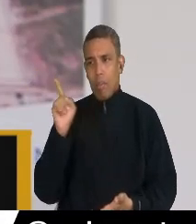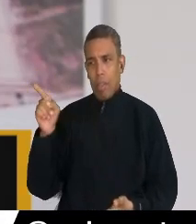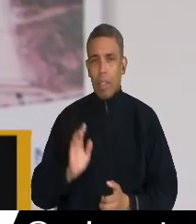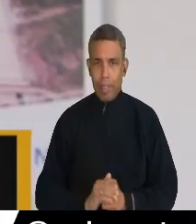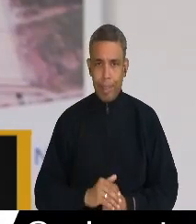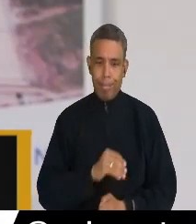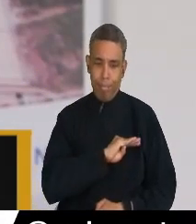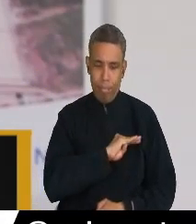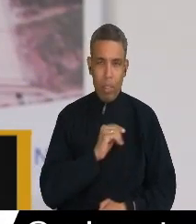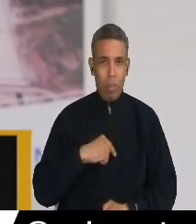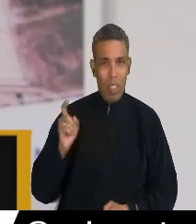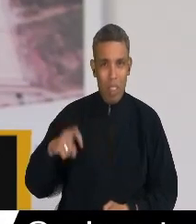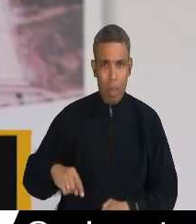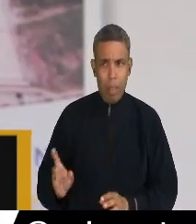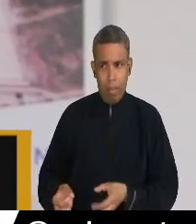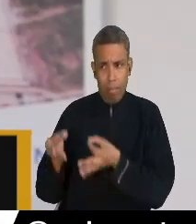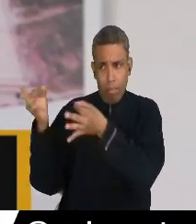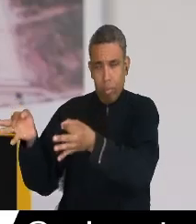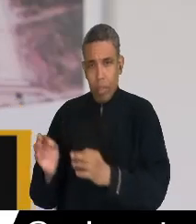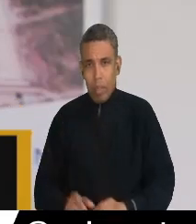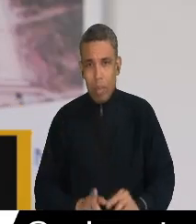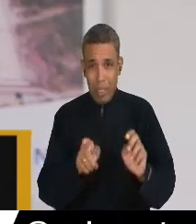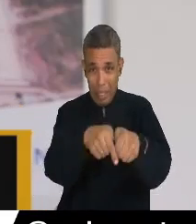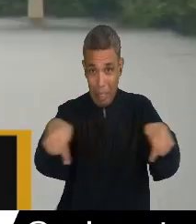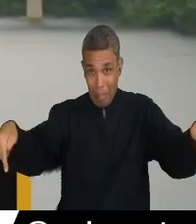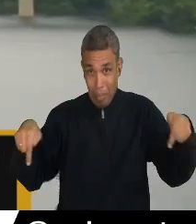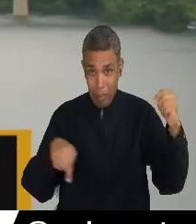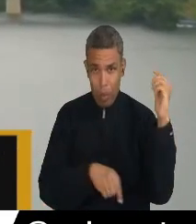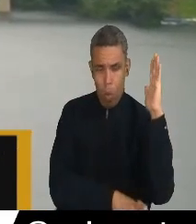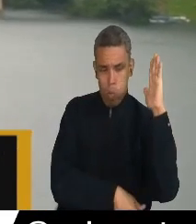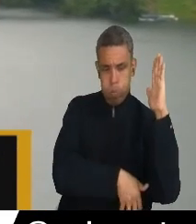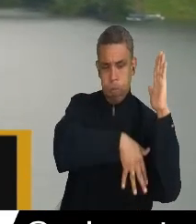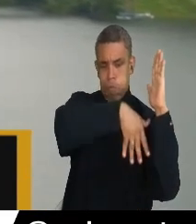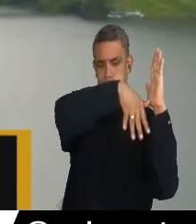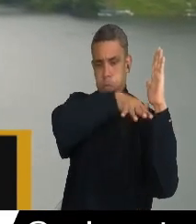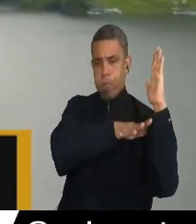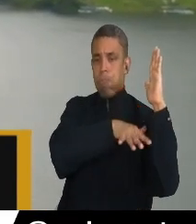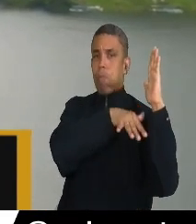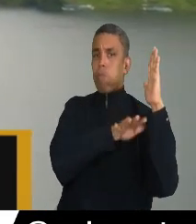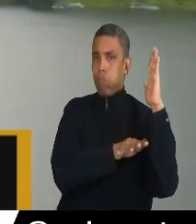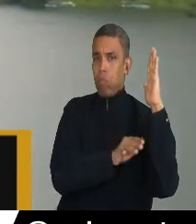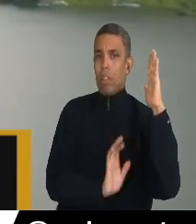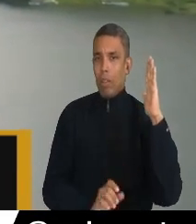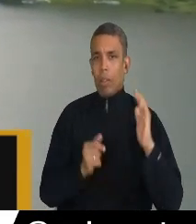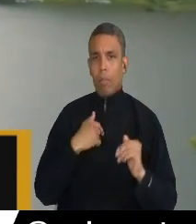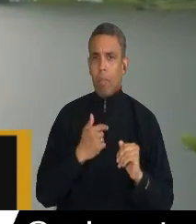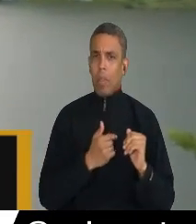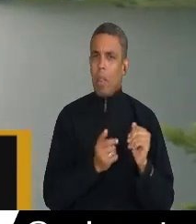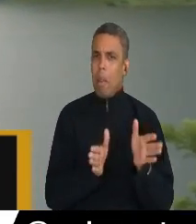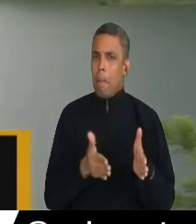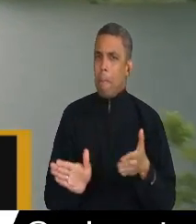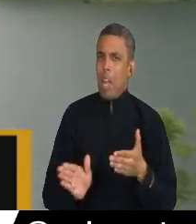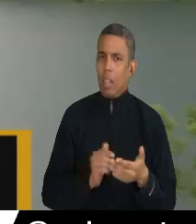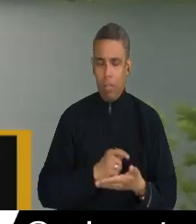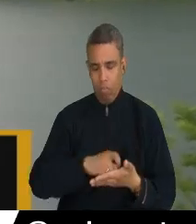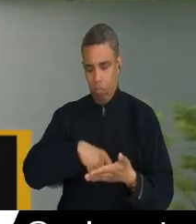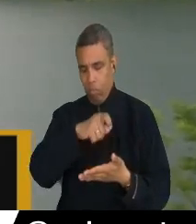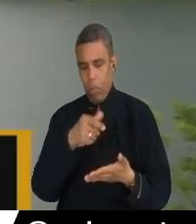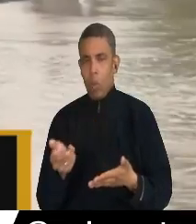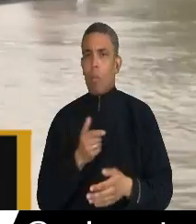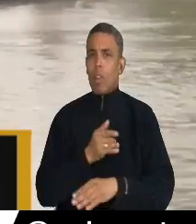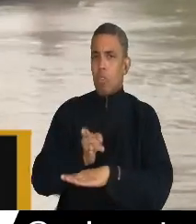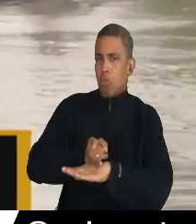usos alternativos del embalse Topocoro de una forma organizada. El plan aprobado comprende el desarrollo de usos complementarios como la pesca